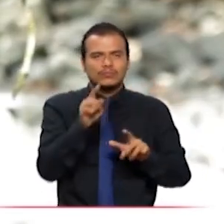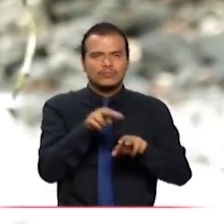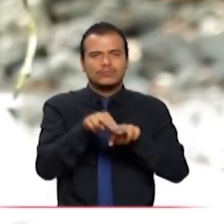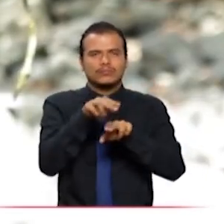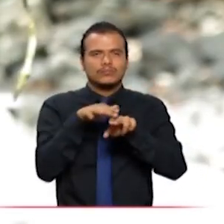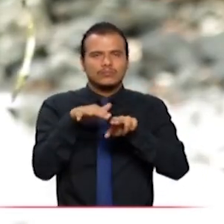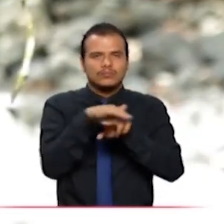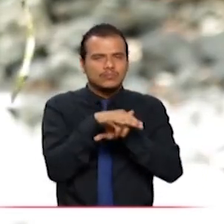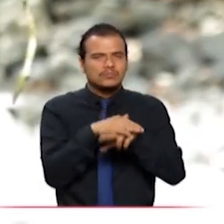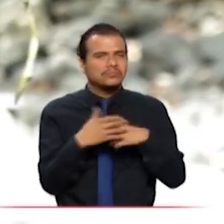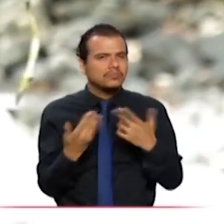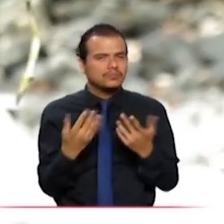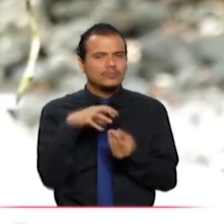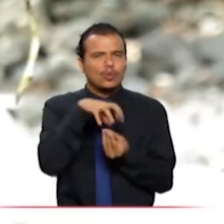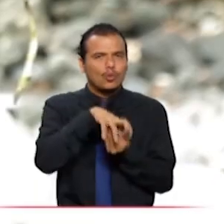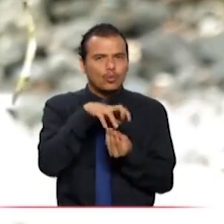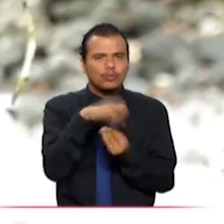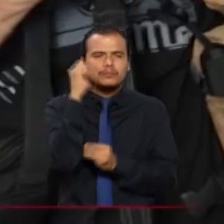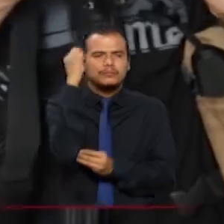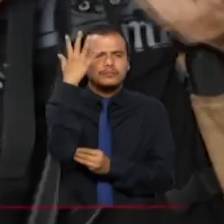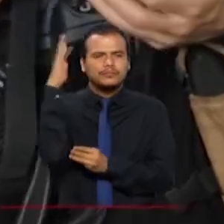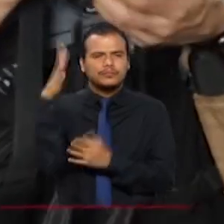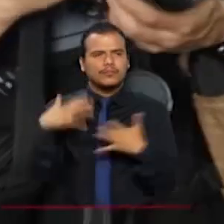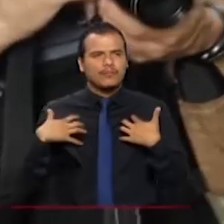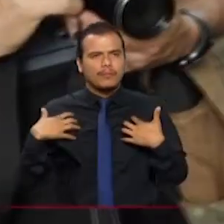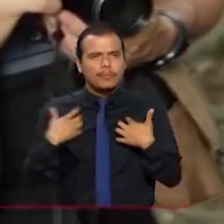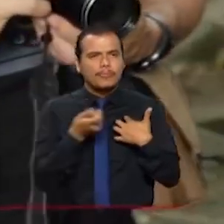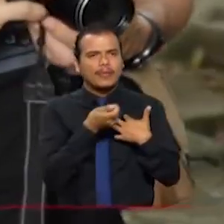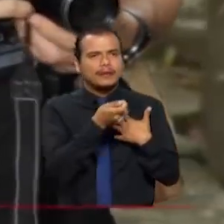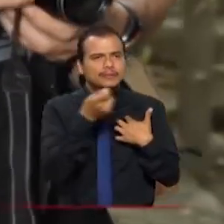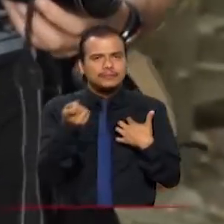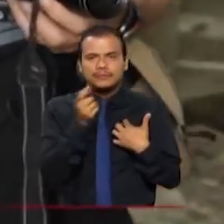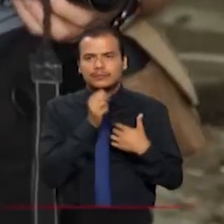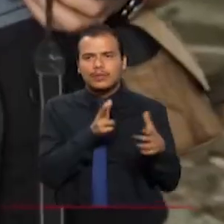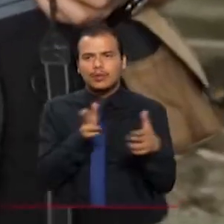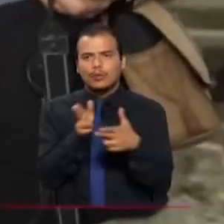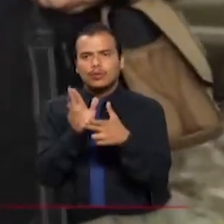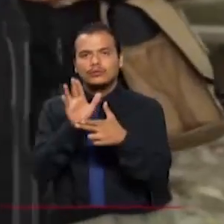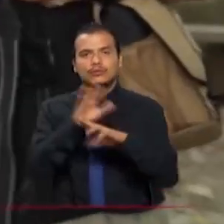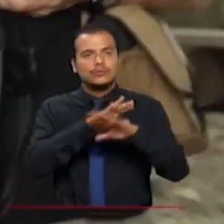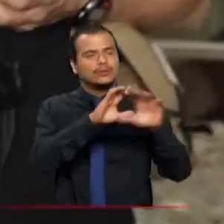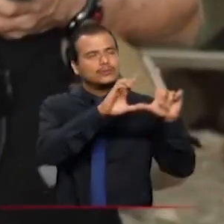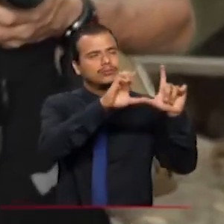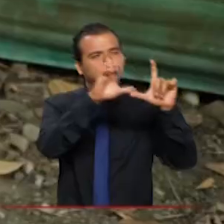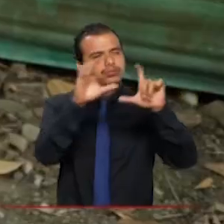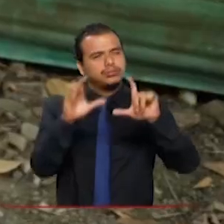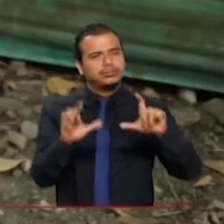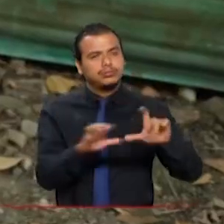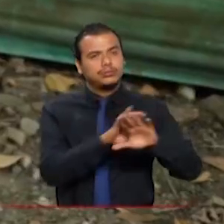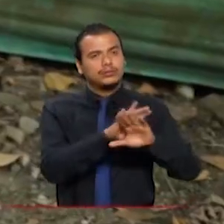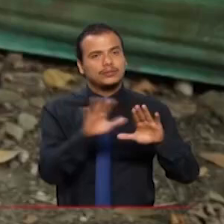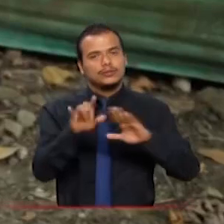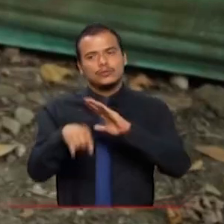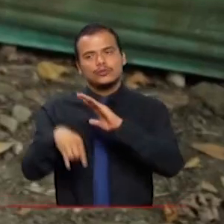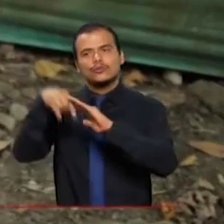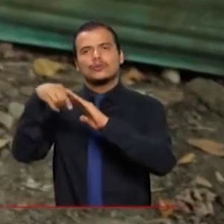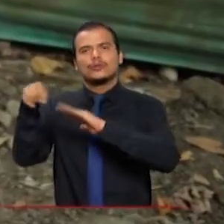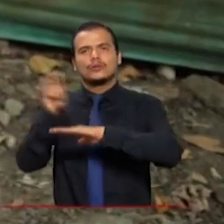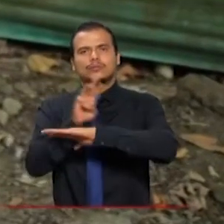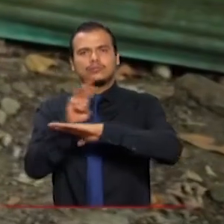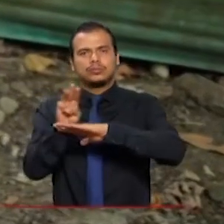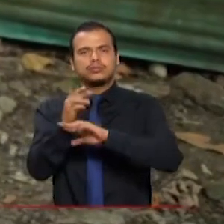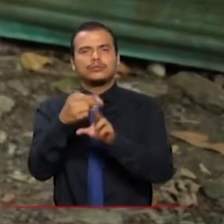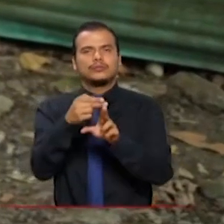y animales asociados a los ríos. Entonces se registran, se suben a una plataforma que se llama iNaturalist o Naturalista